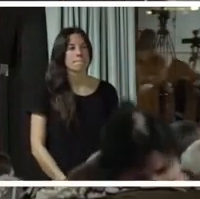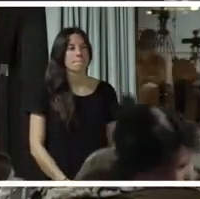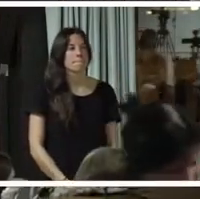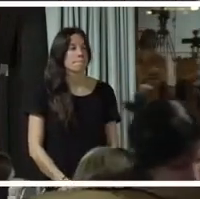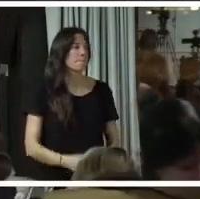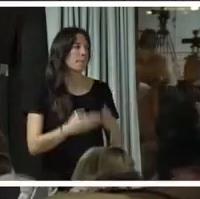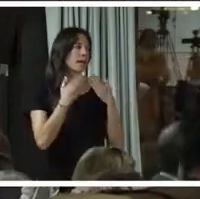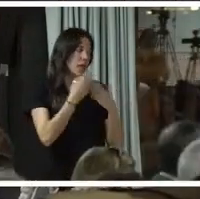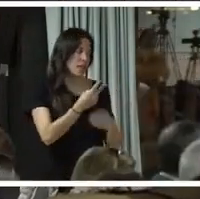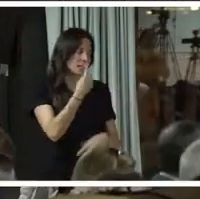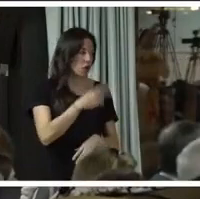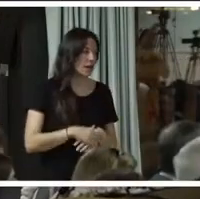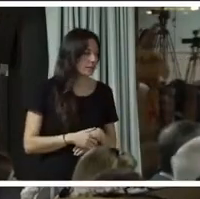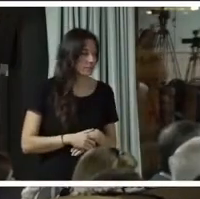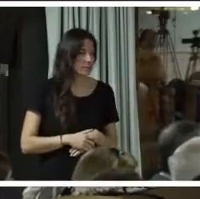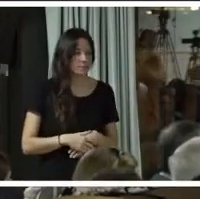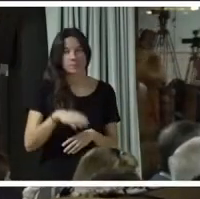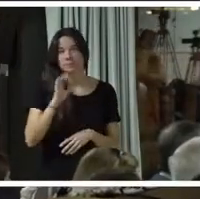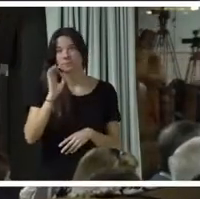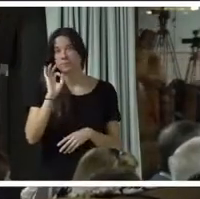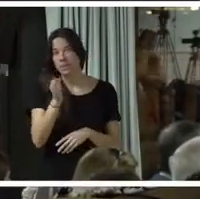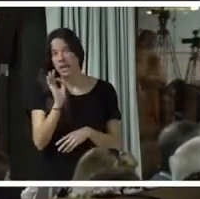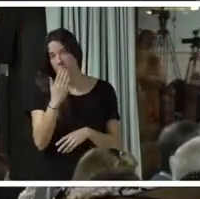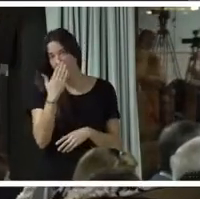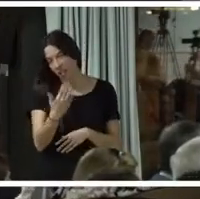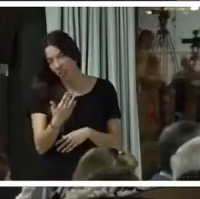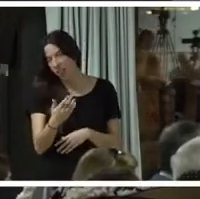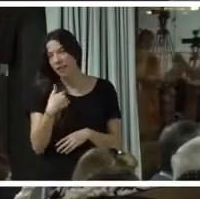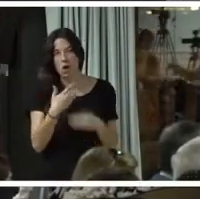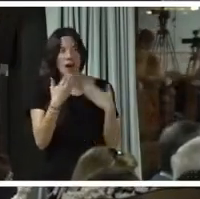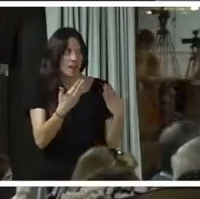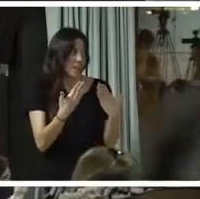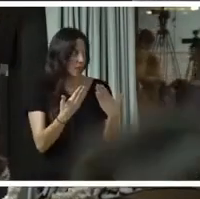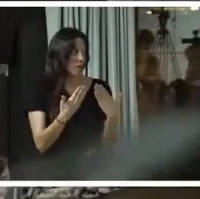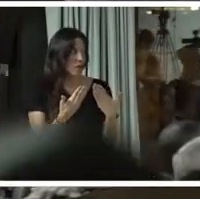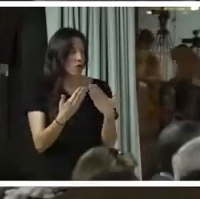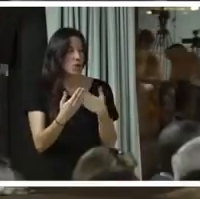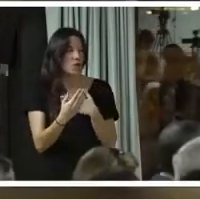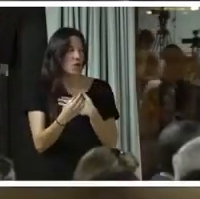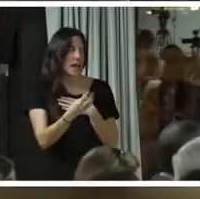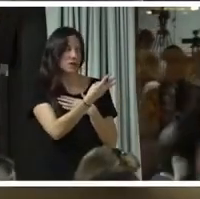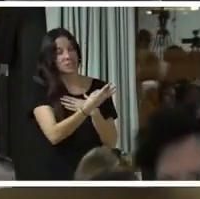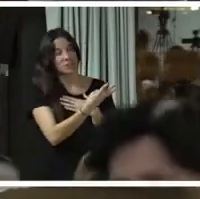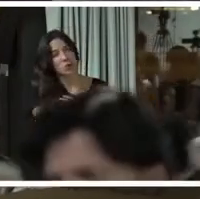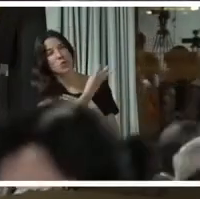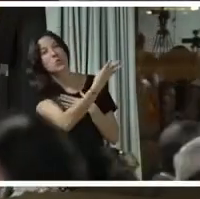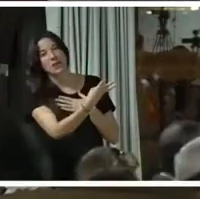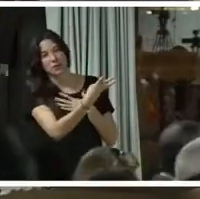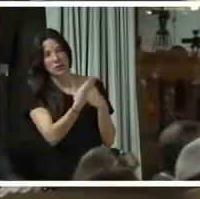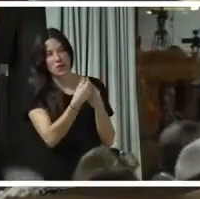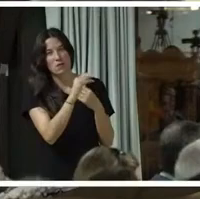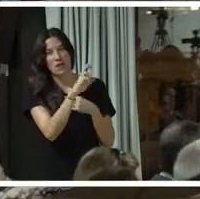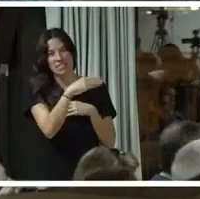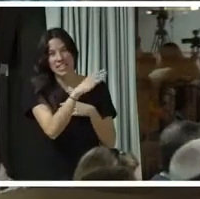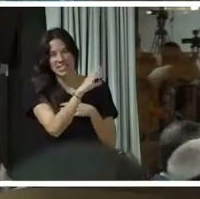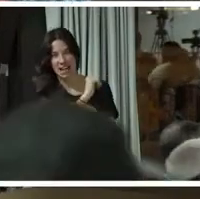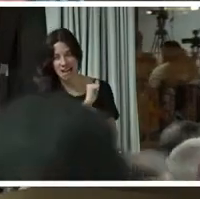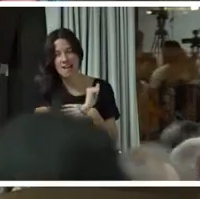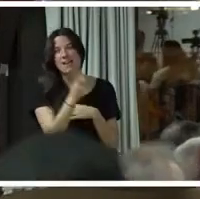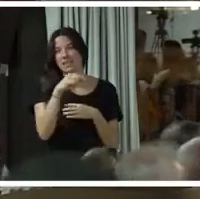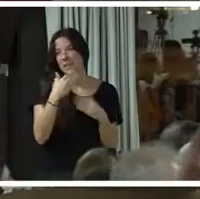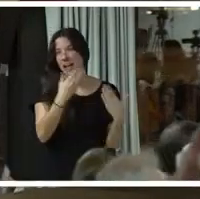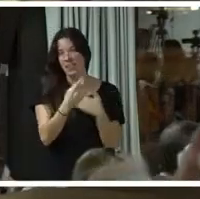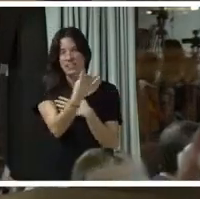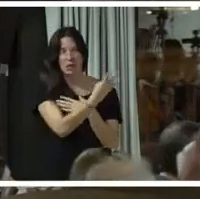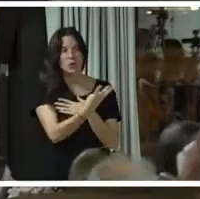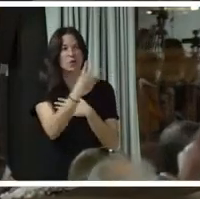Gracias yone la verdad que os agradezco a a a las 3 las 4 con Francesca porque no solamente